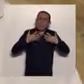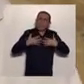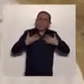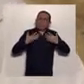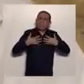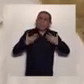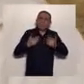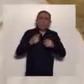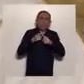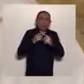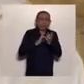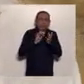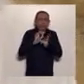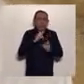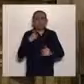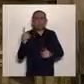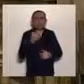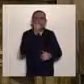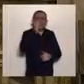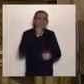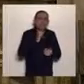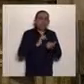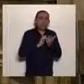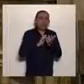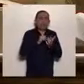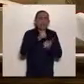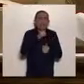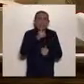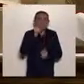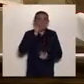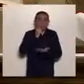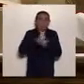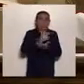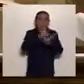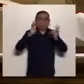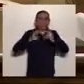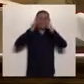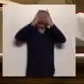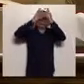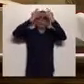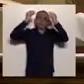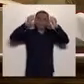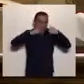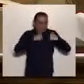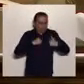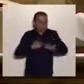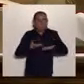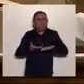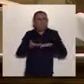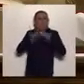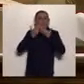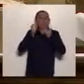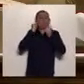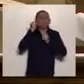por Jesucristo nuestro Señor. Amén. Que el Señor esté con ustedes. Y con tu espíritu. Levantemos